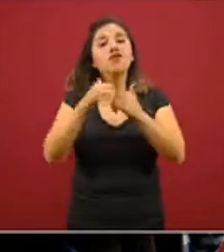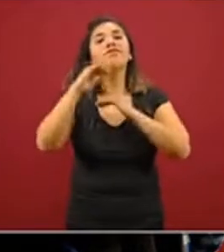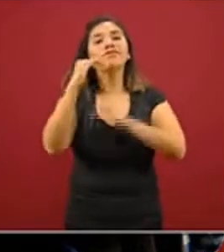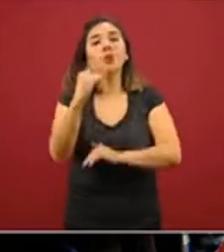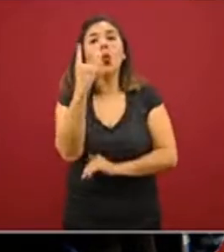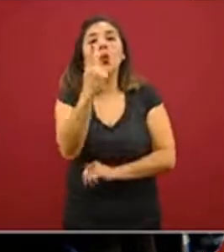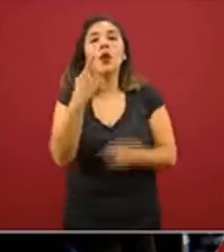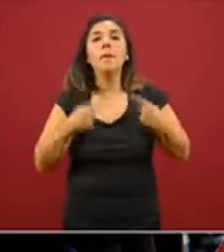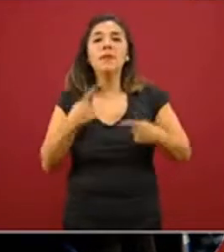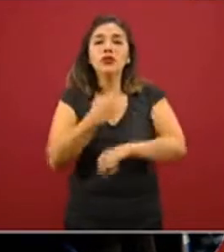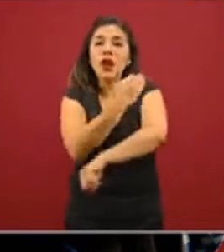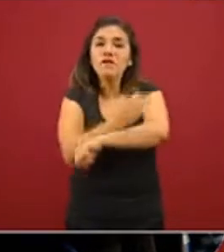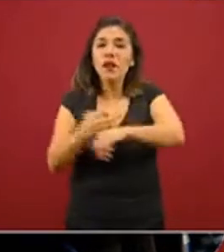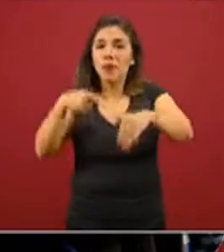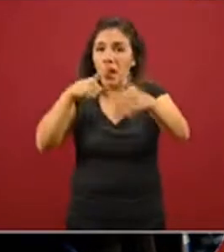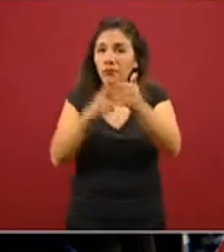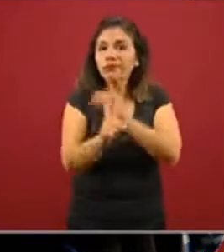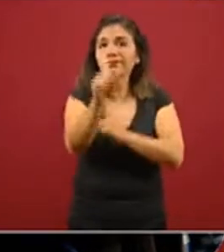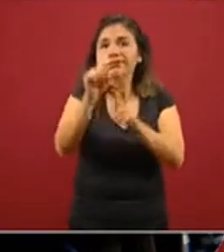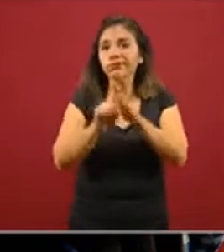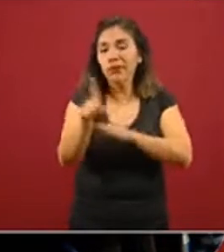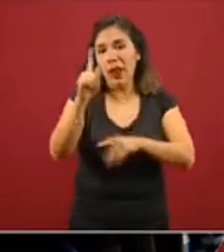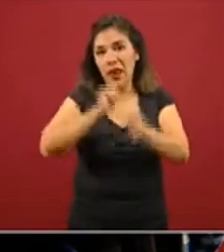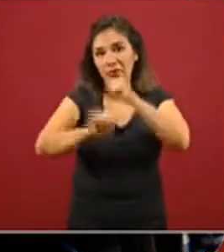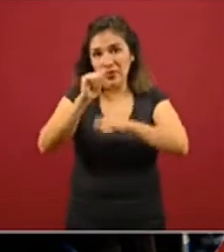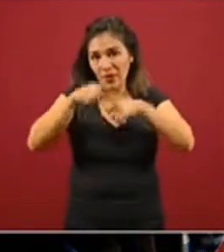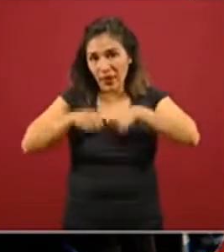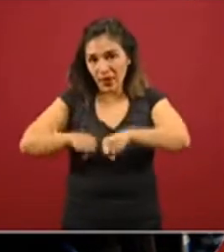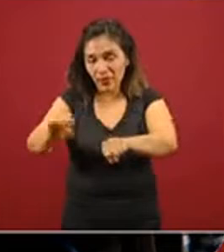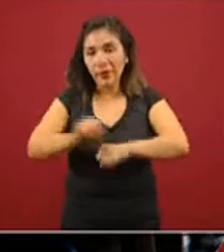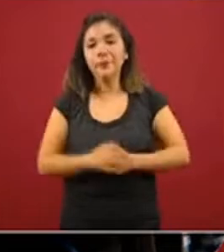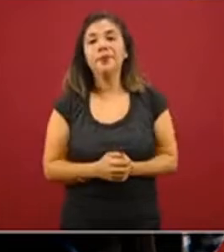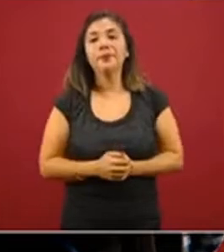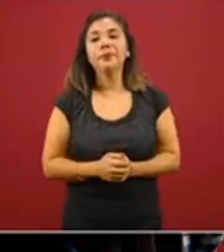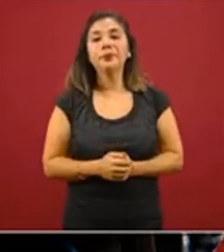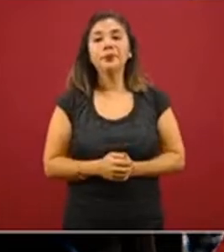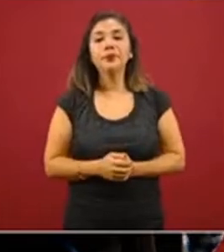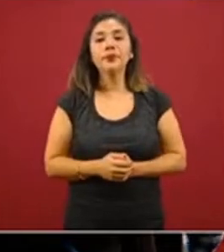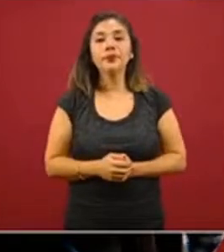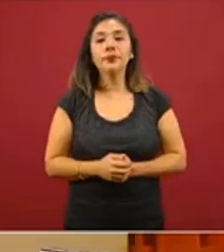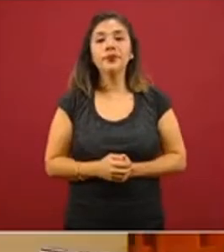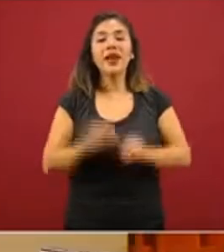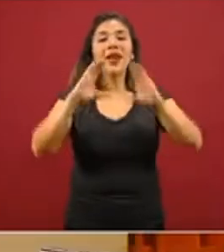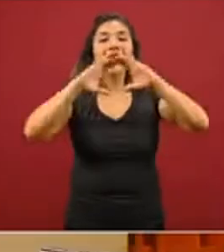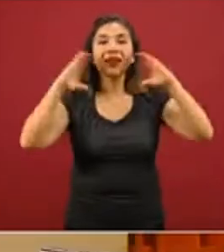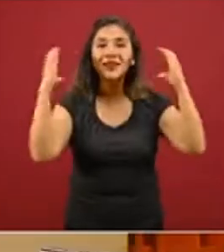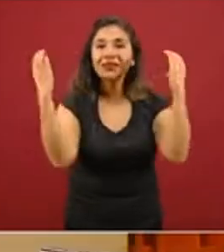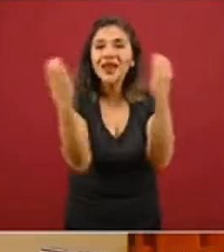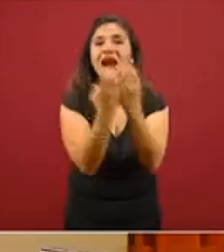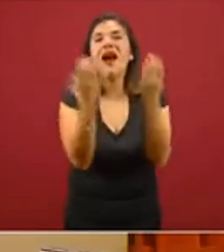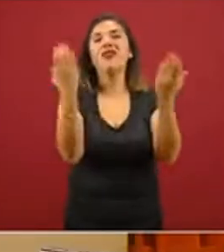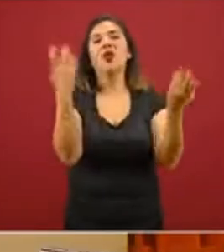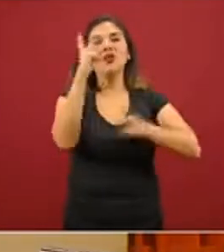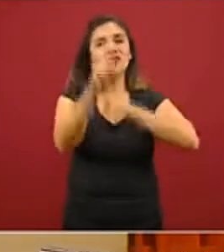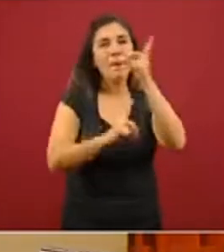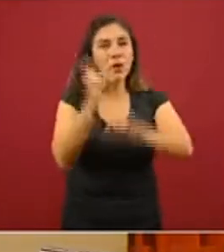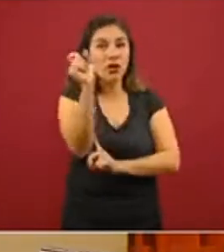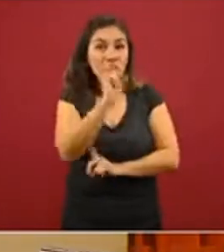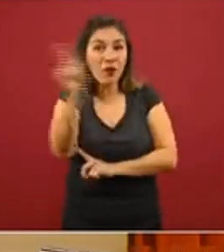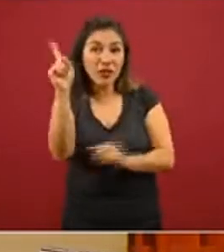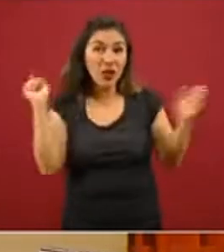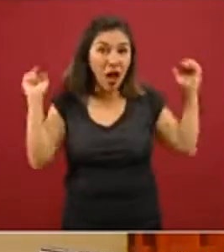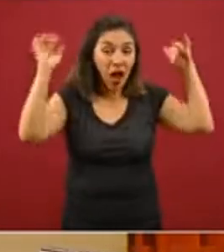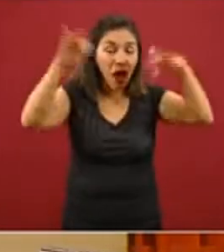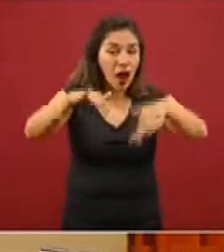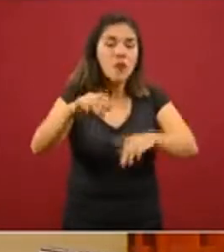sea una persona por familia. En el caso de los estadios y el deporte profesional